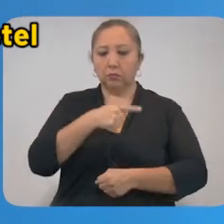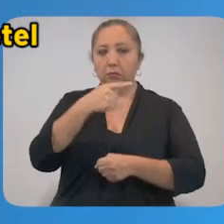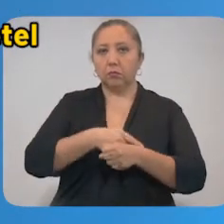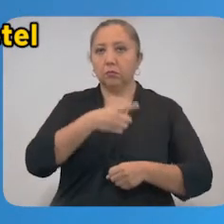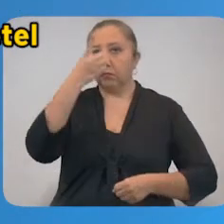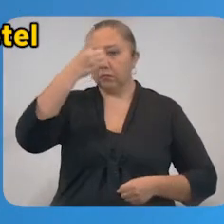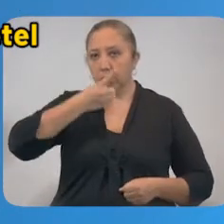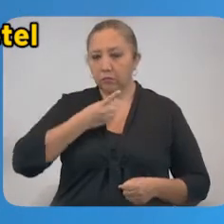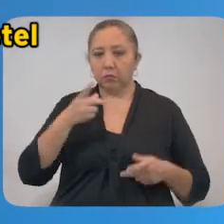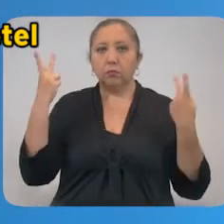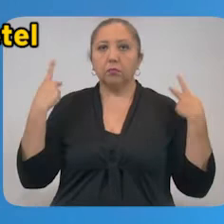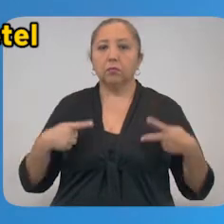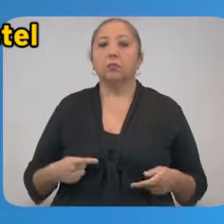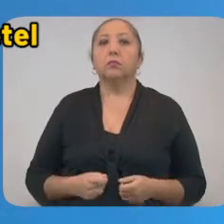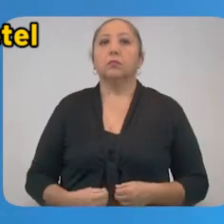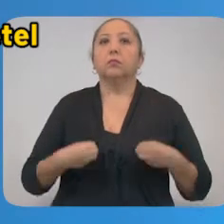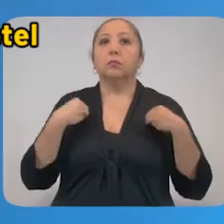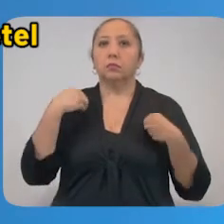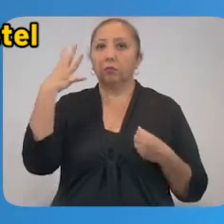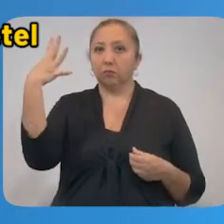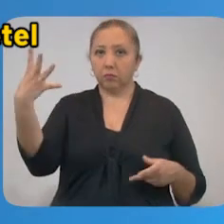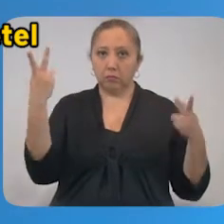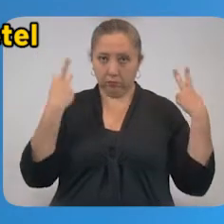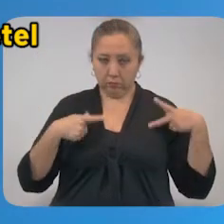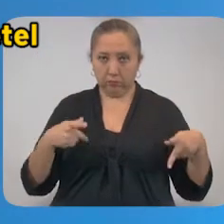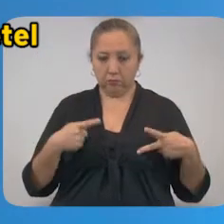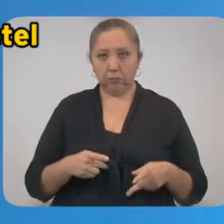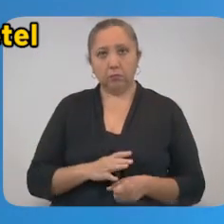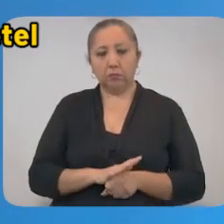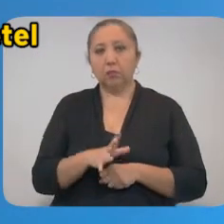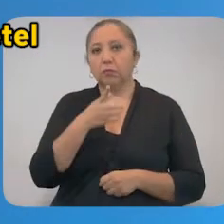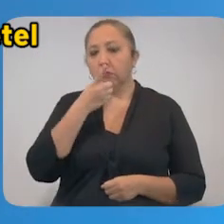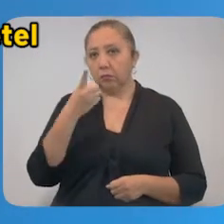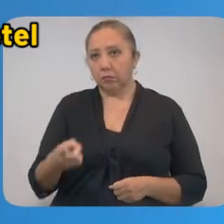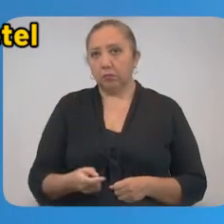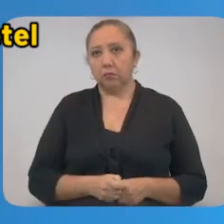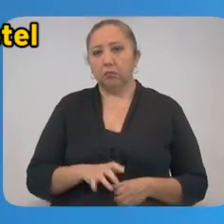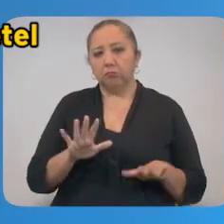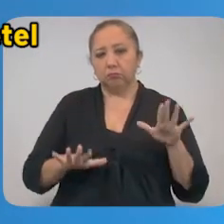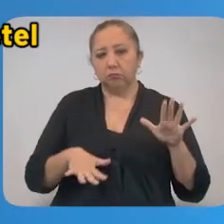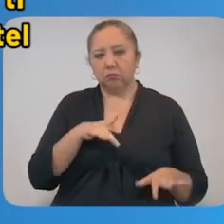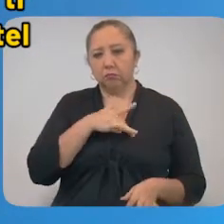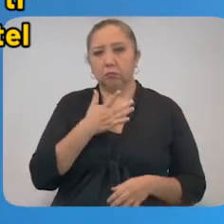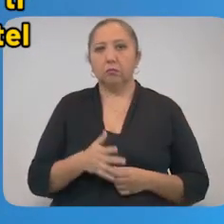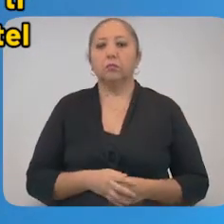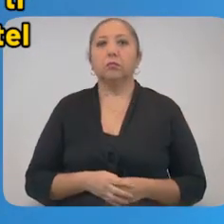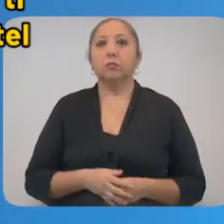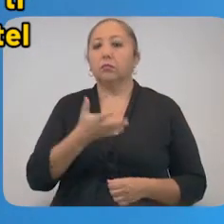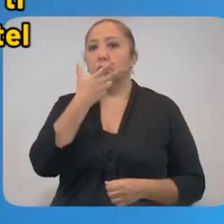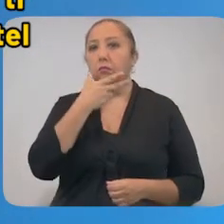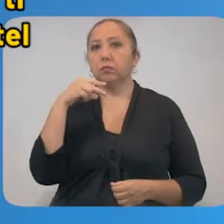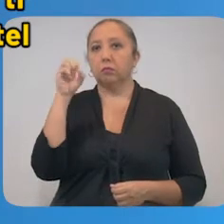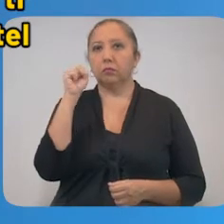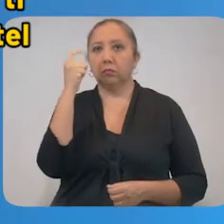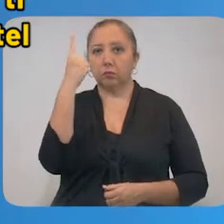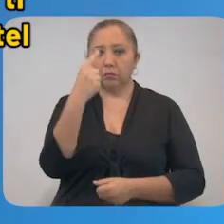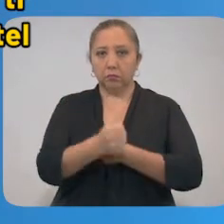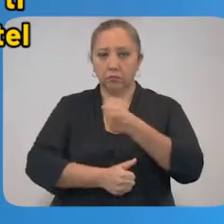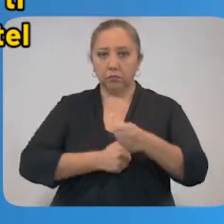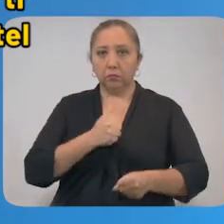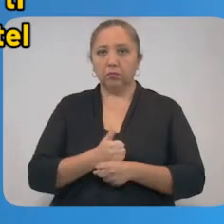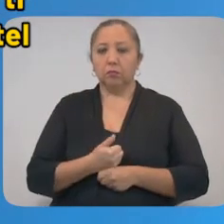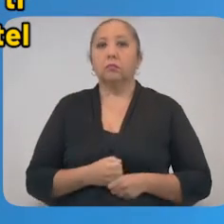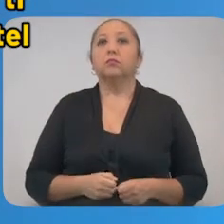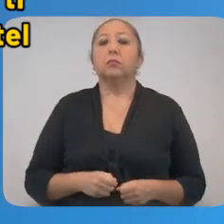y diabetes. El paciente convivía con 4 contactos, los cuales se reportan con síntomas leves. Hombre de 61 años de